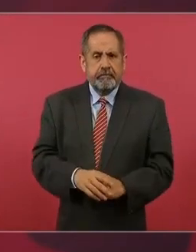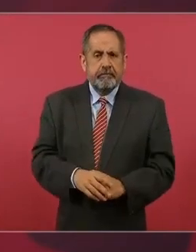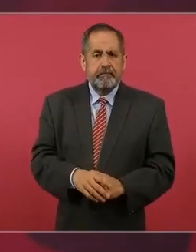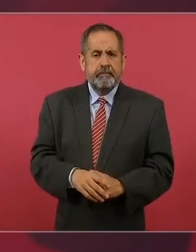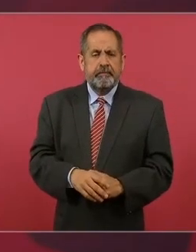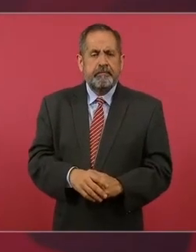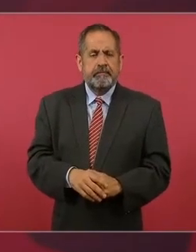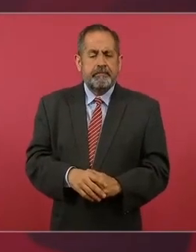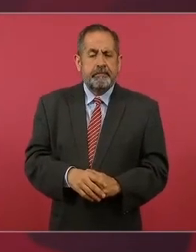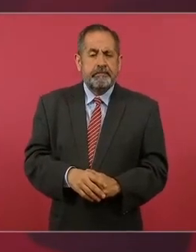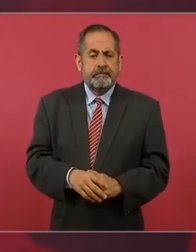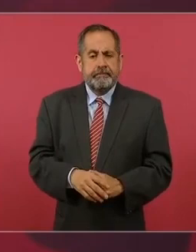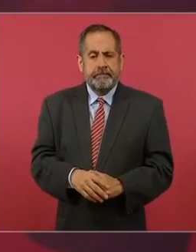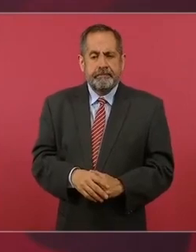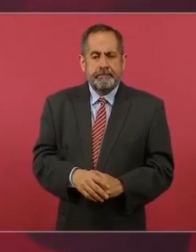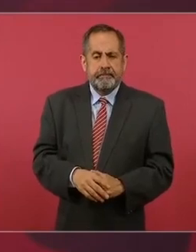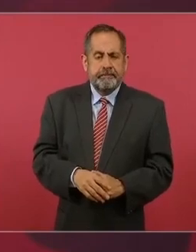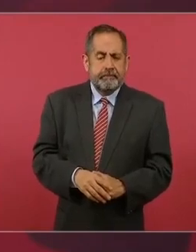y que,